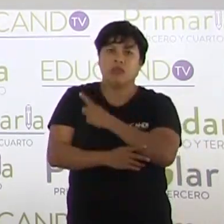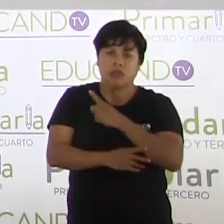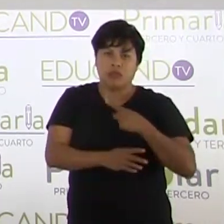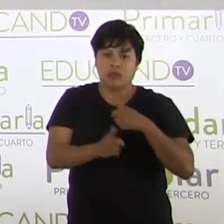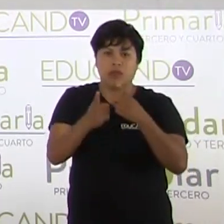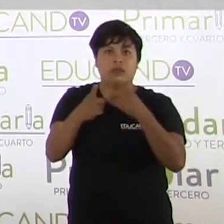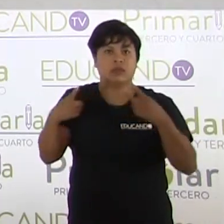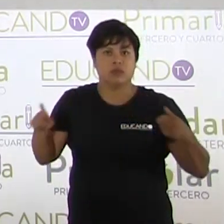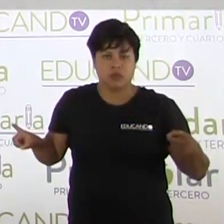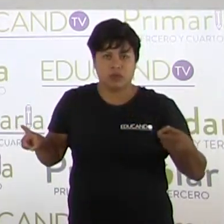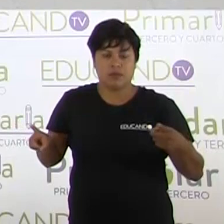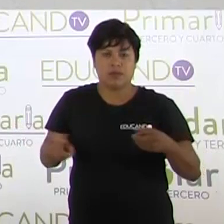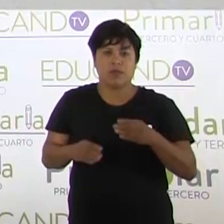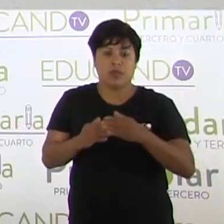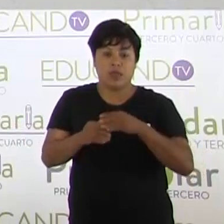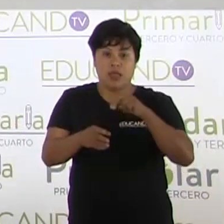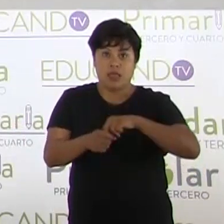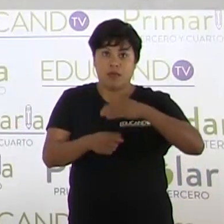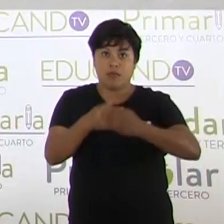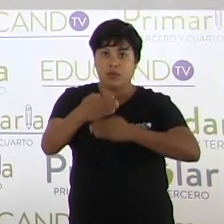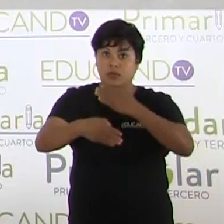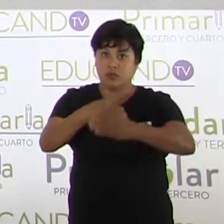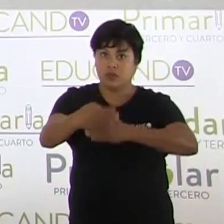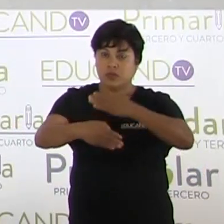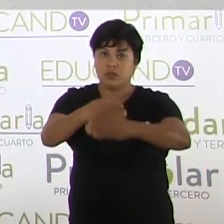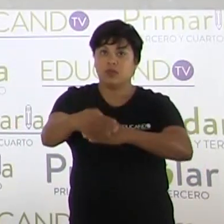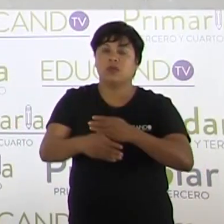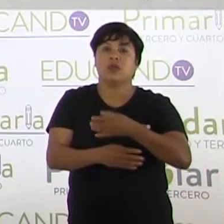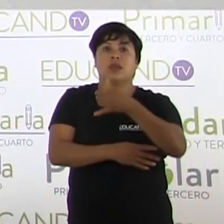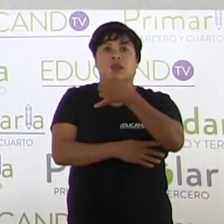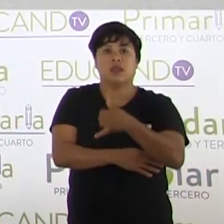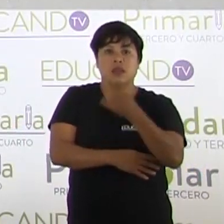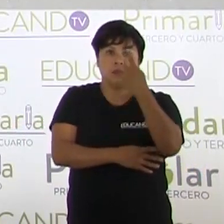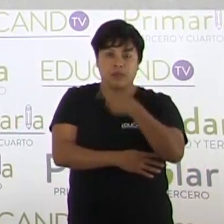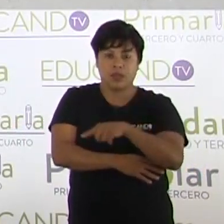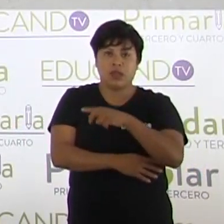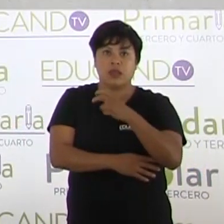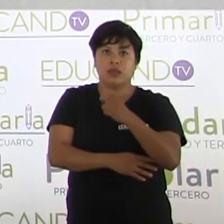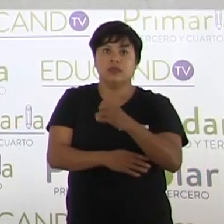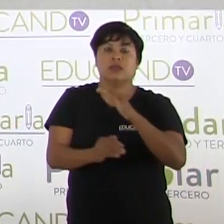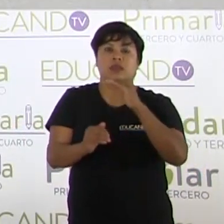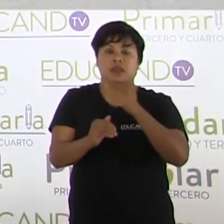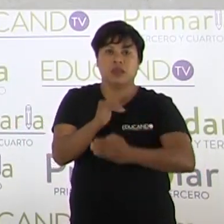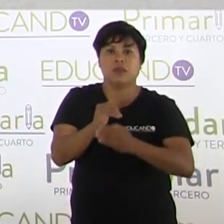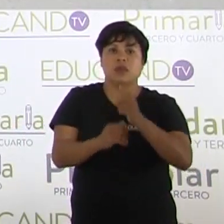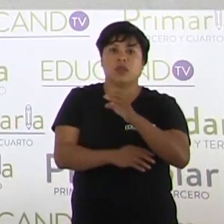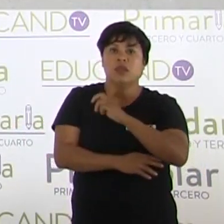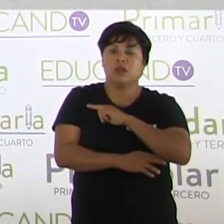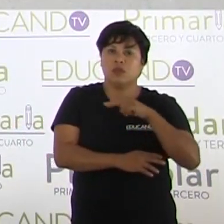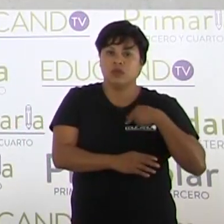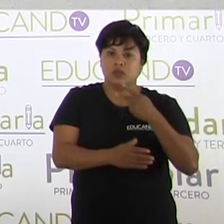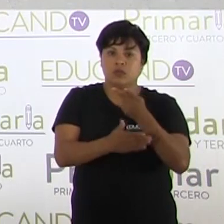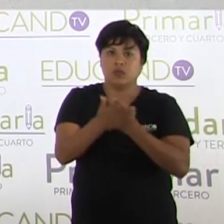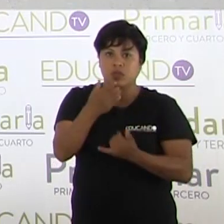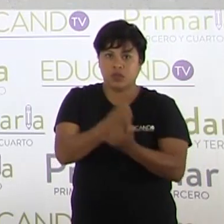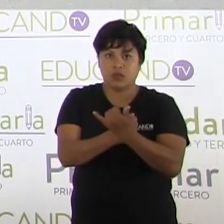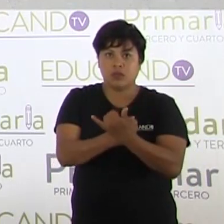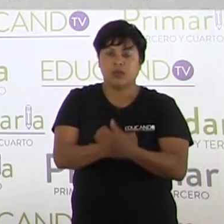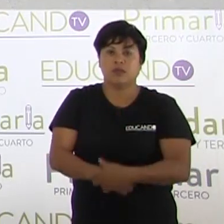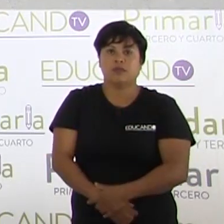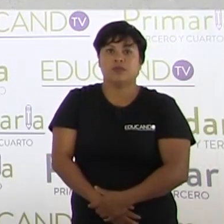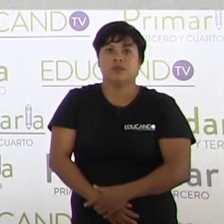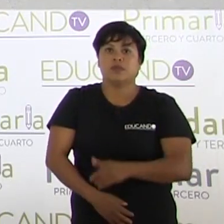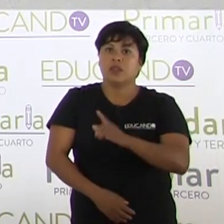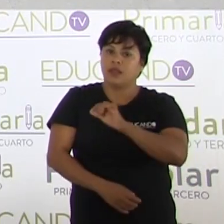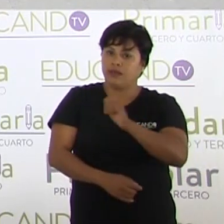desarrollemos en el proceso y para el término de nuestro proyecto